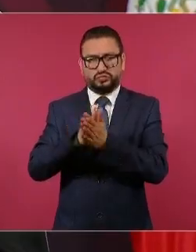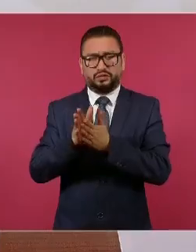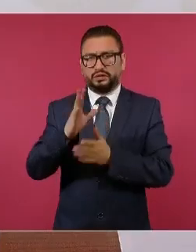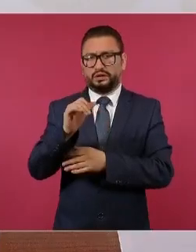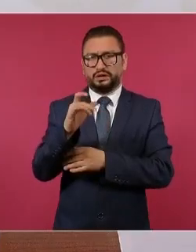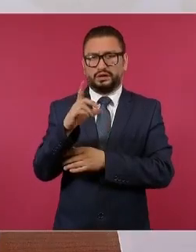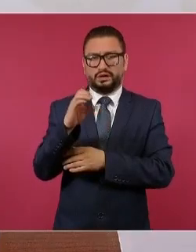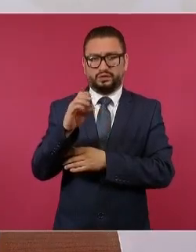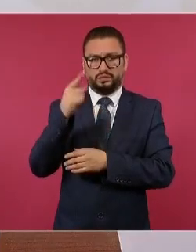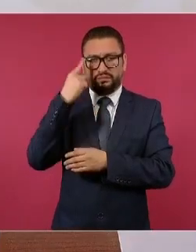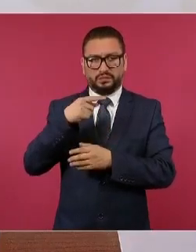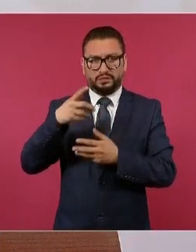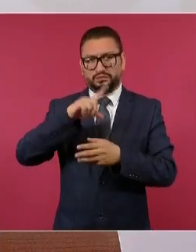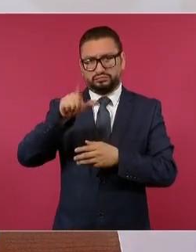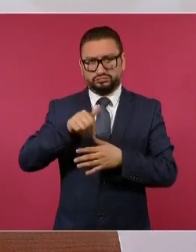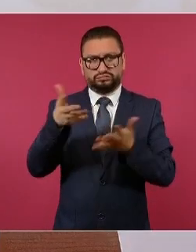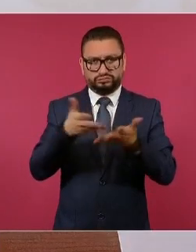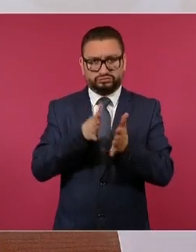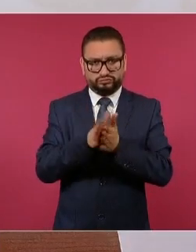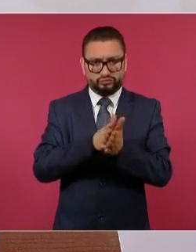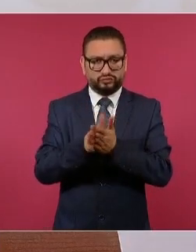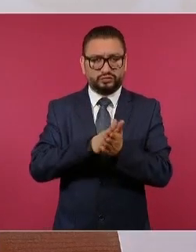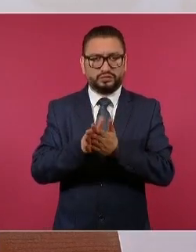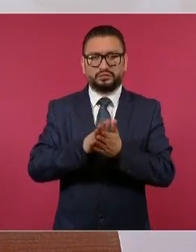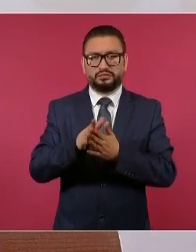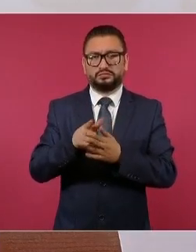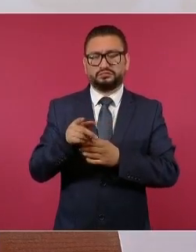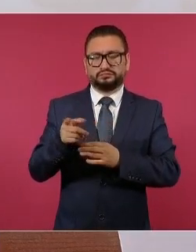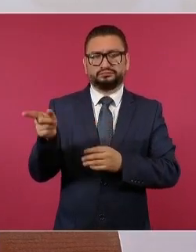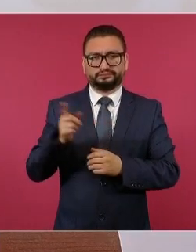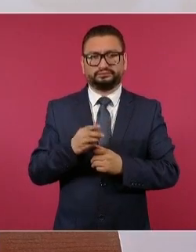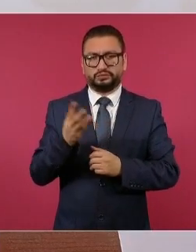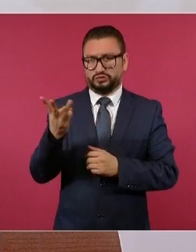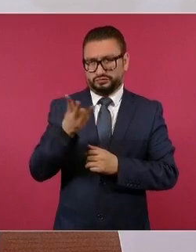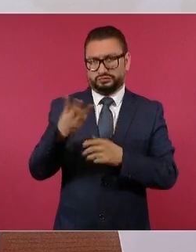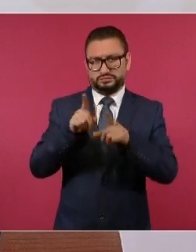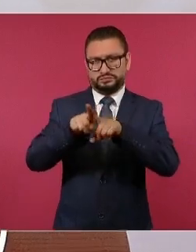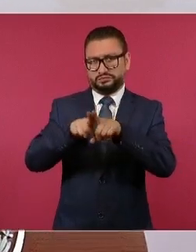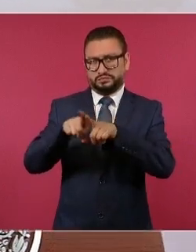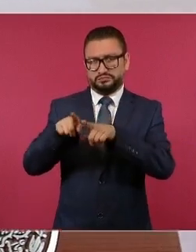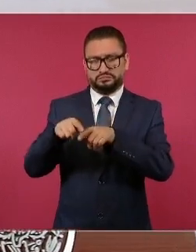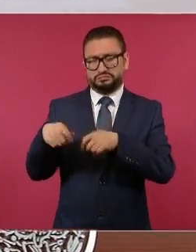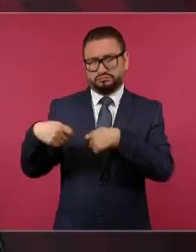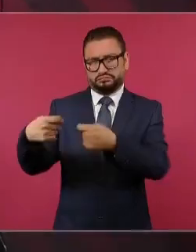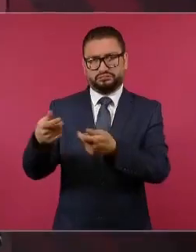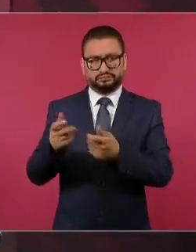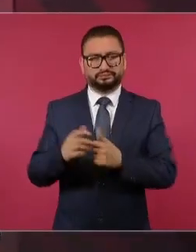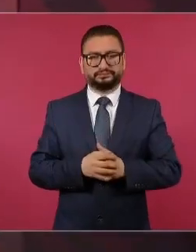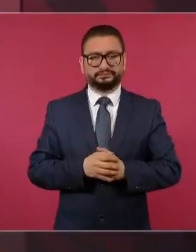para hacer chocolate a los tres hermanos,